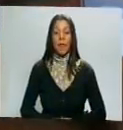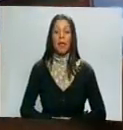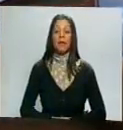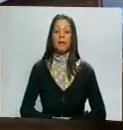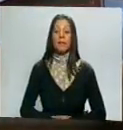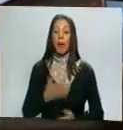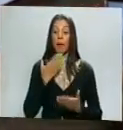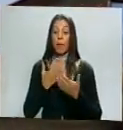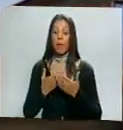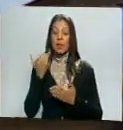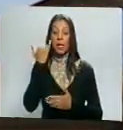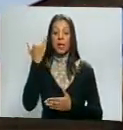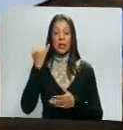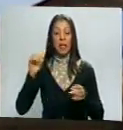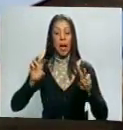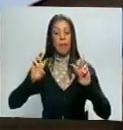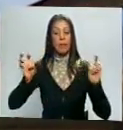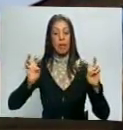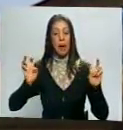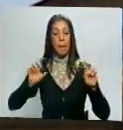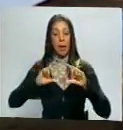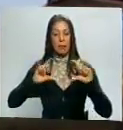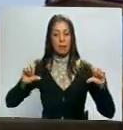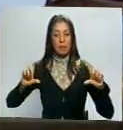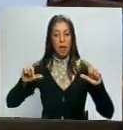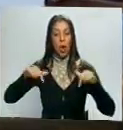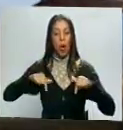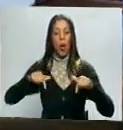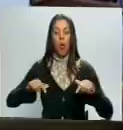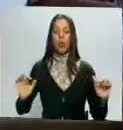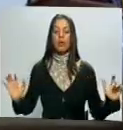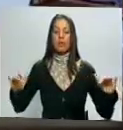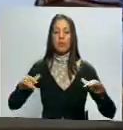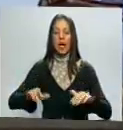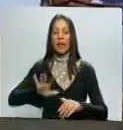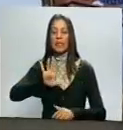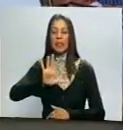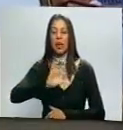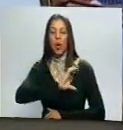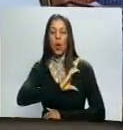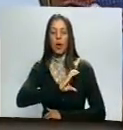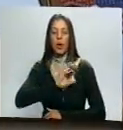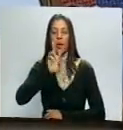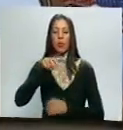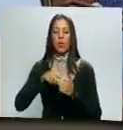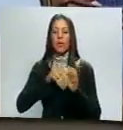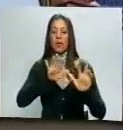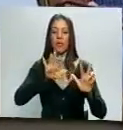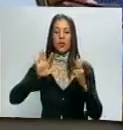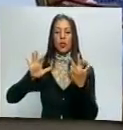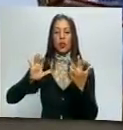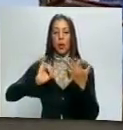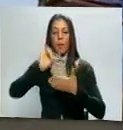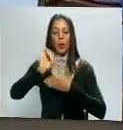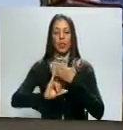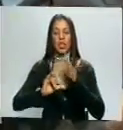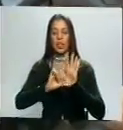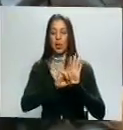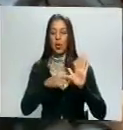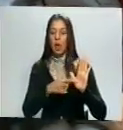Propuesta del orden del día de la sesión del 5 de enero de 2018. Proyecto de